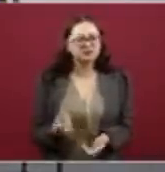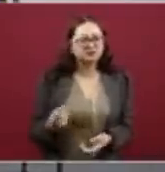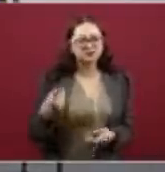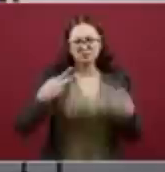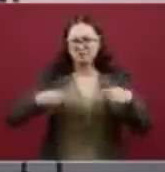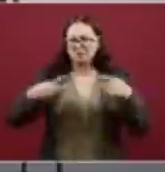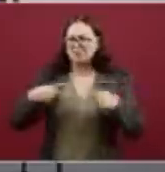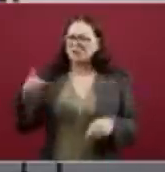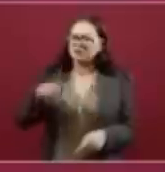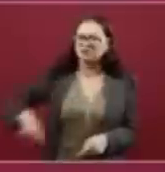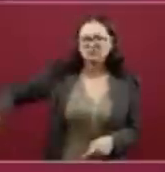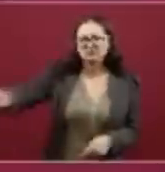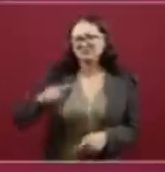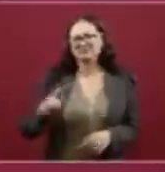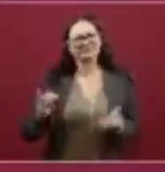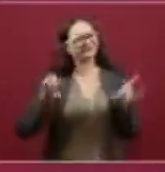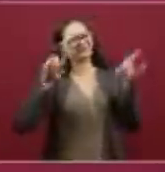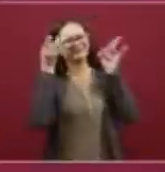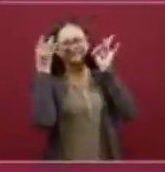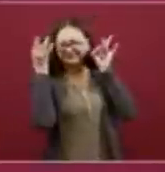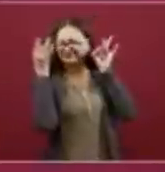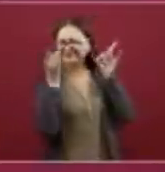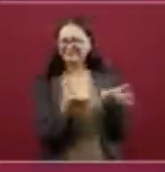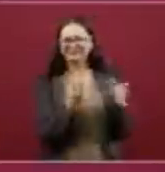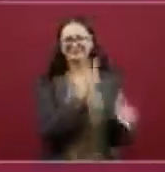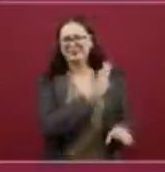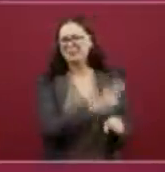dijo, basta,